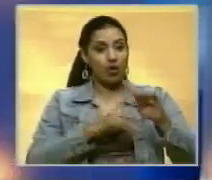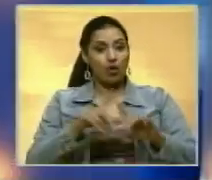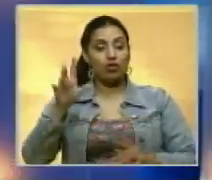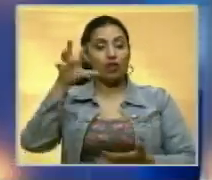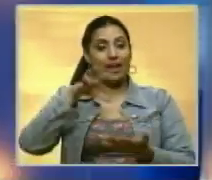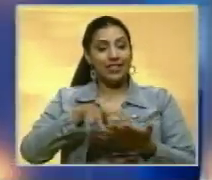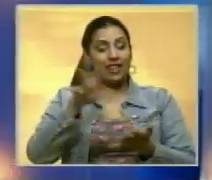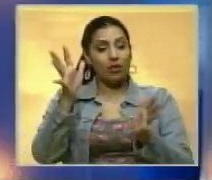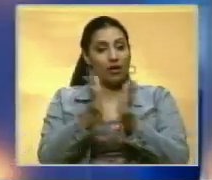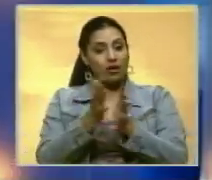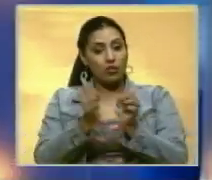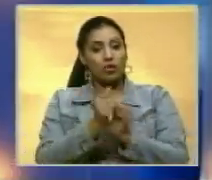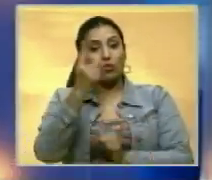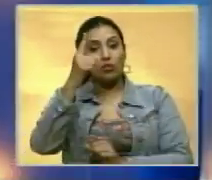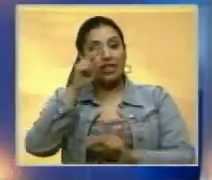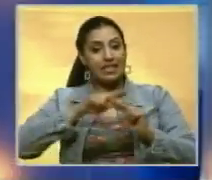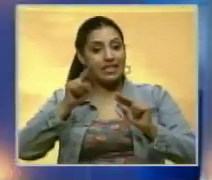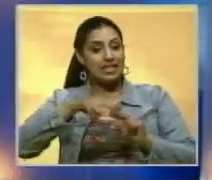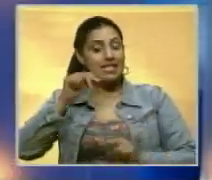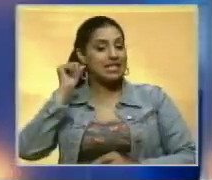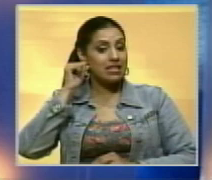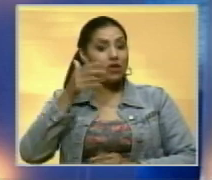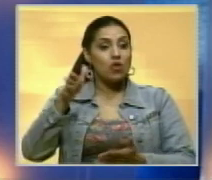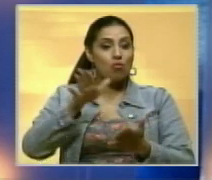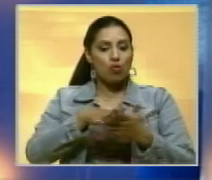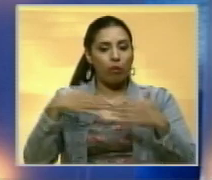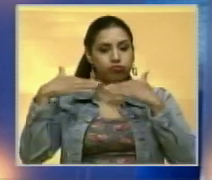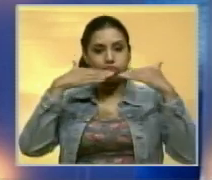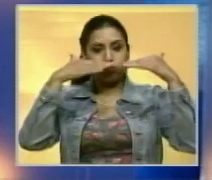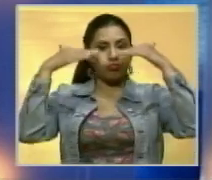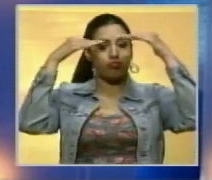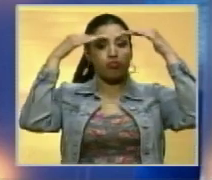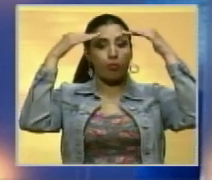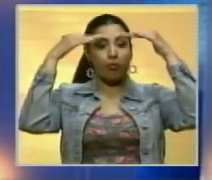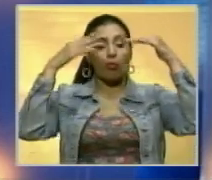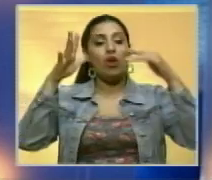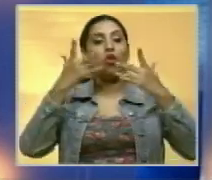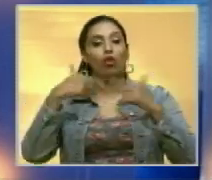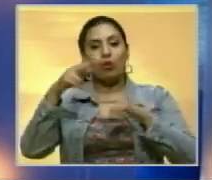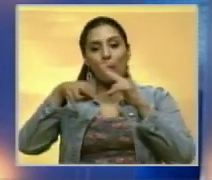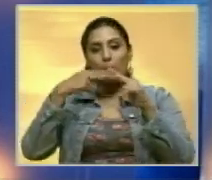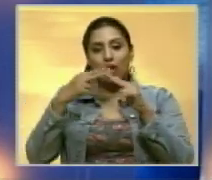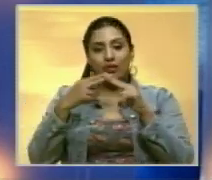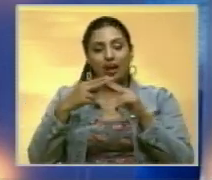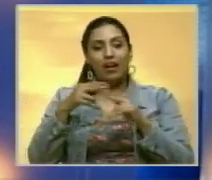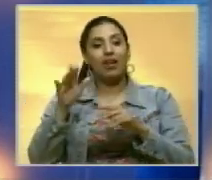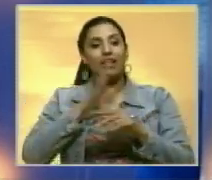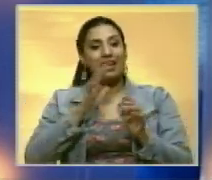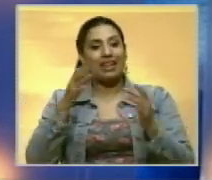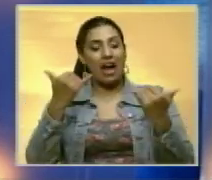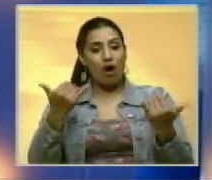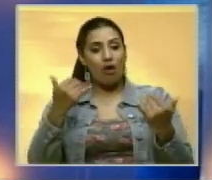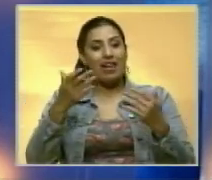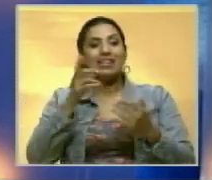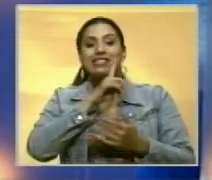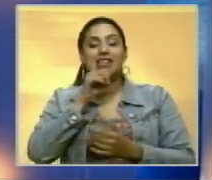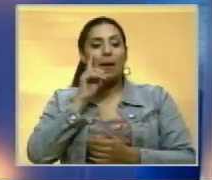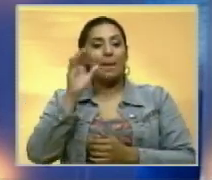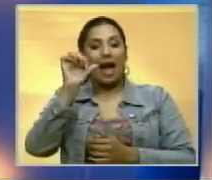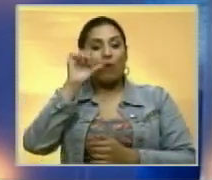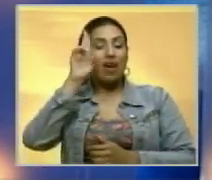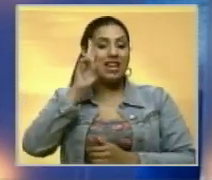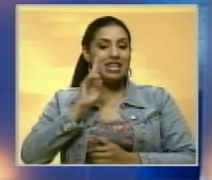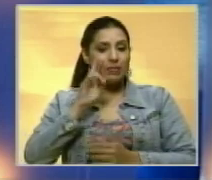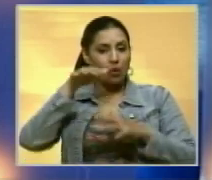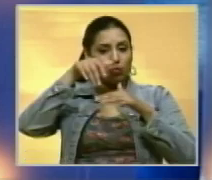En el estado de Anzoátegui, una niña murió ahogada en el canal de Caratal de Puerto La Cruz, planta que mantiene el servicio de agua potable a la zona